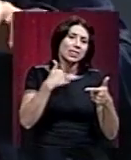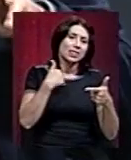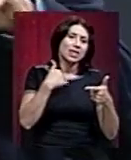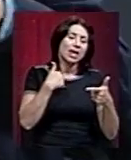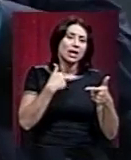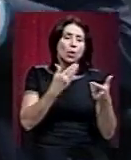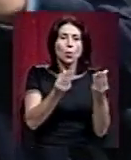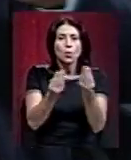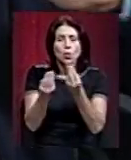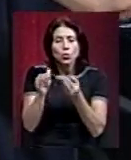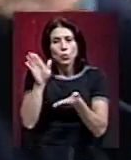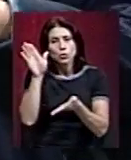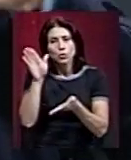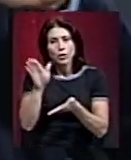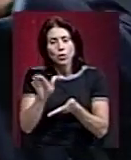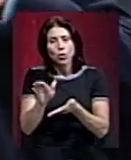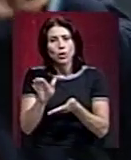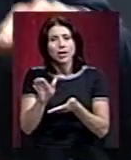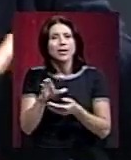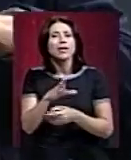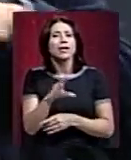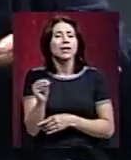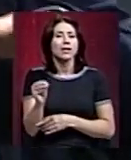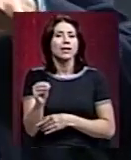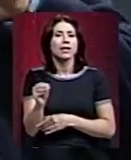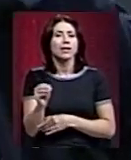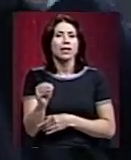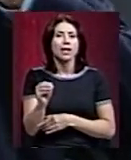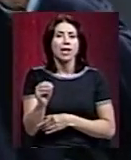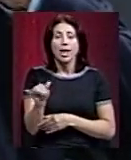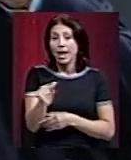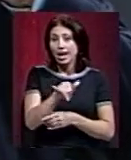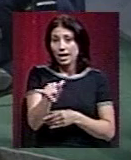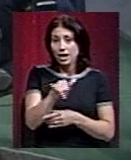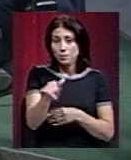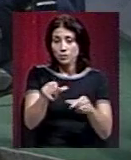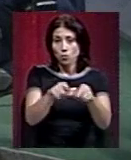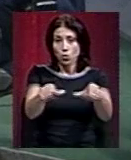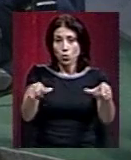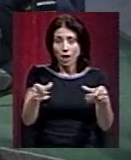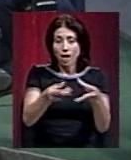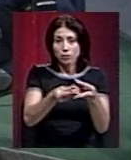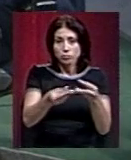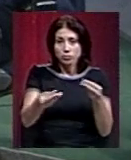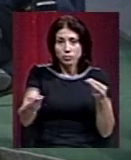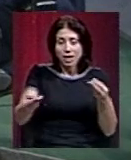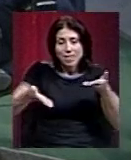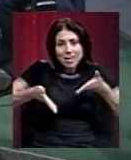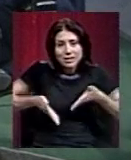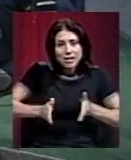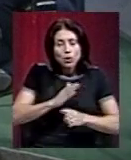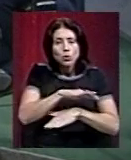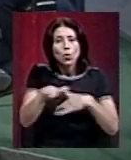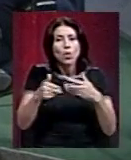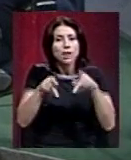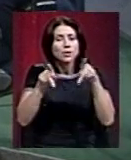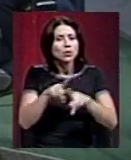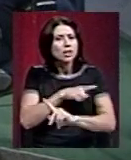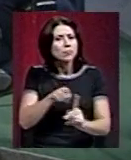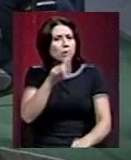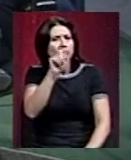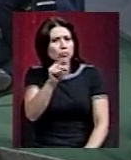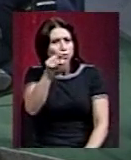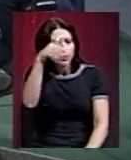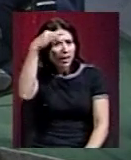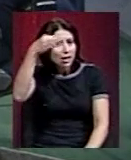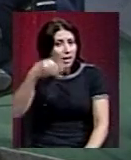menor, y en el mismo territorio nacieron todos, pero ¿cree usted que habrá